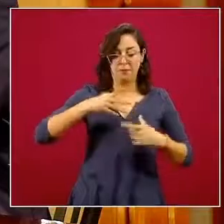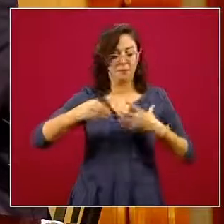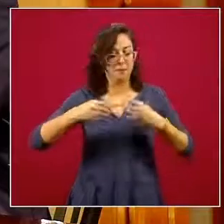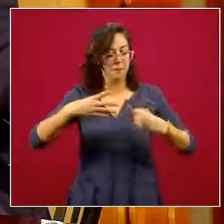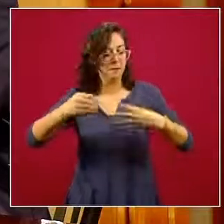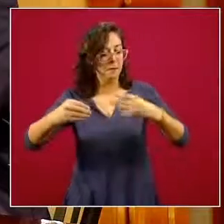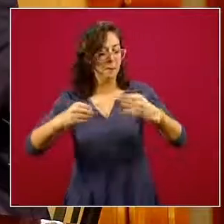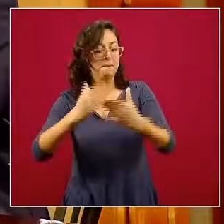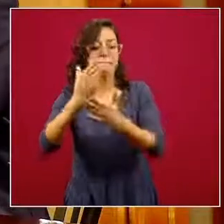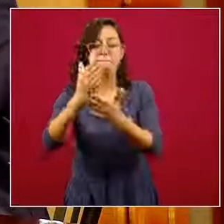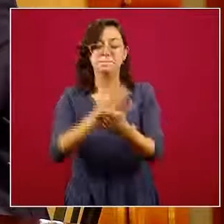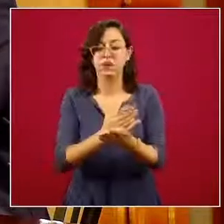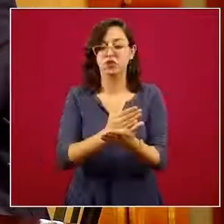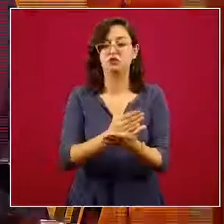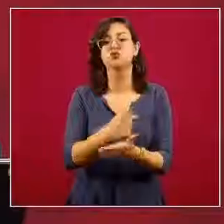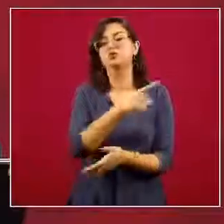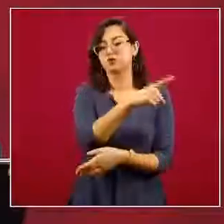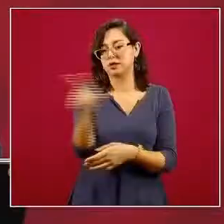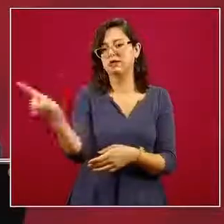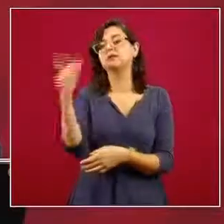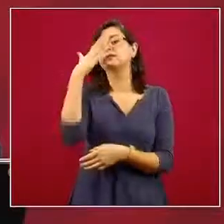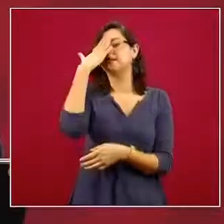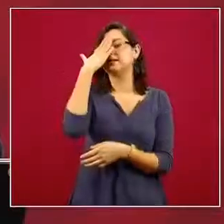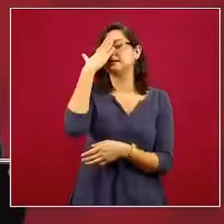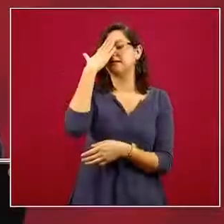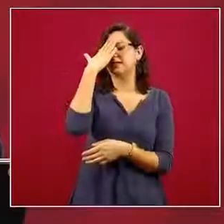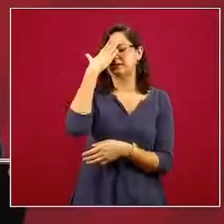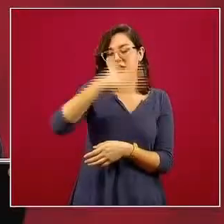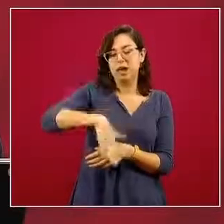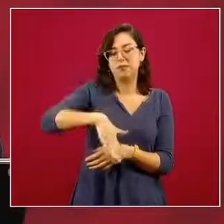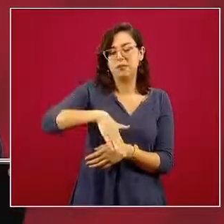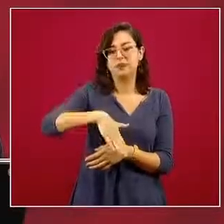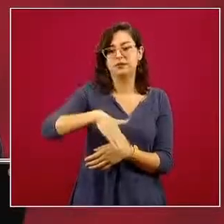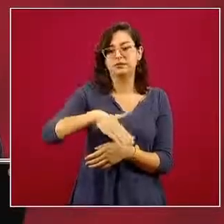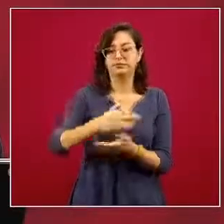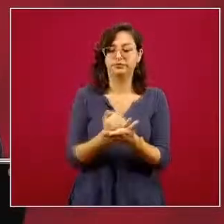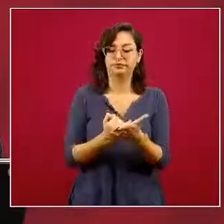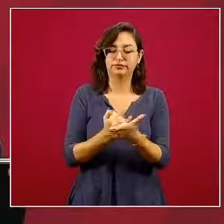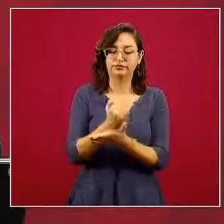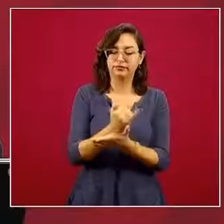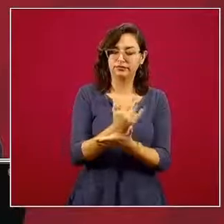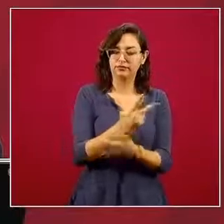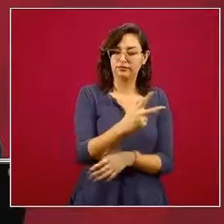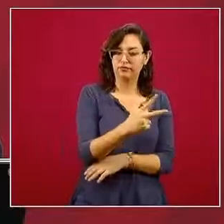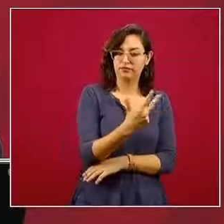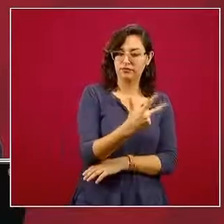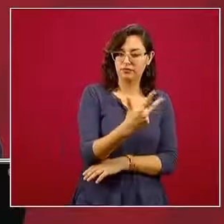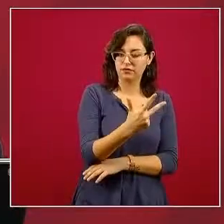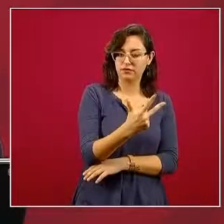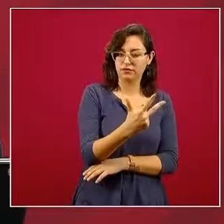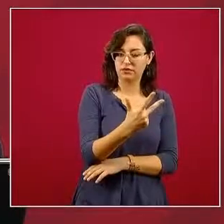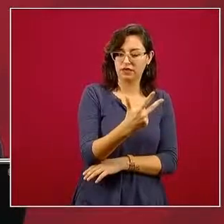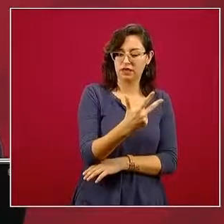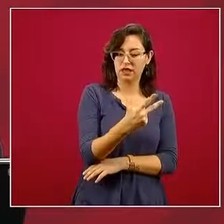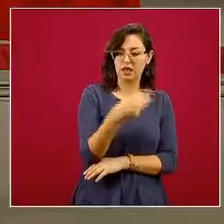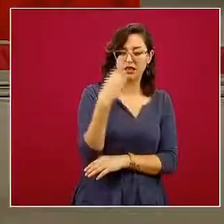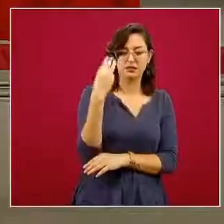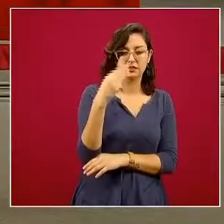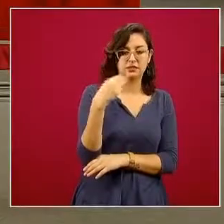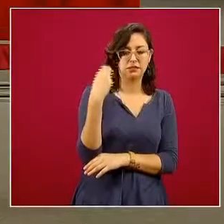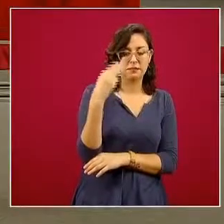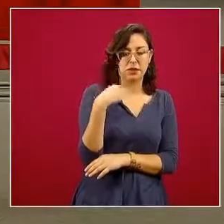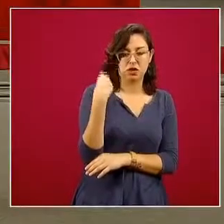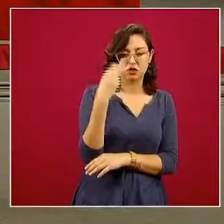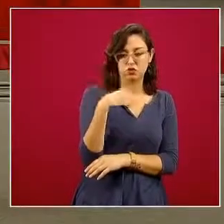se aplicaron, como ustedes saben, lo sabe toda la sociedad, desde que lo decidimos el viernes 13 de marzo y